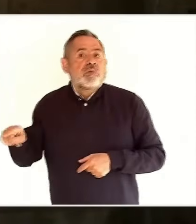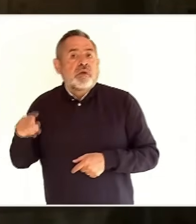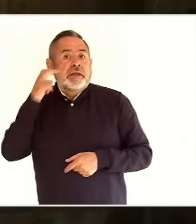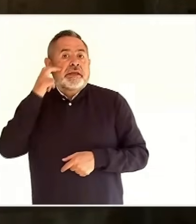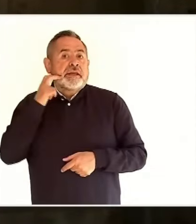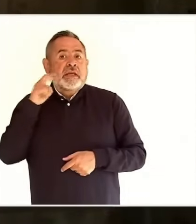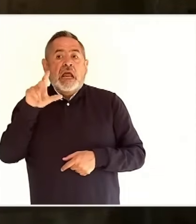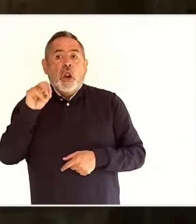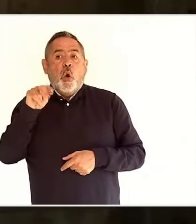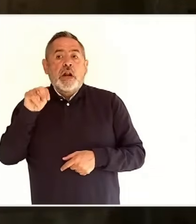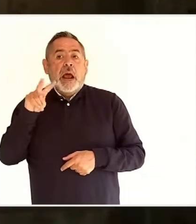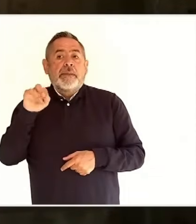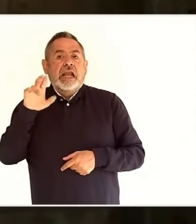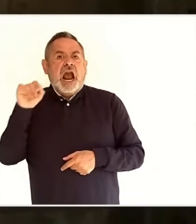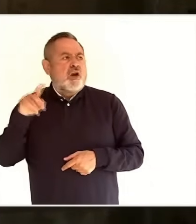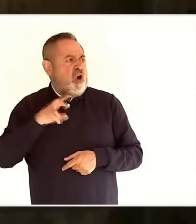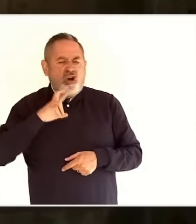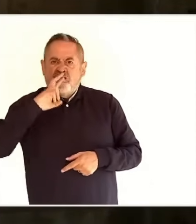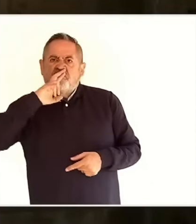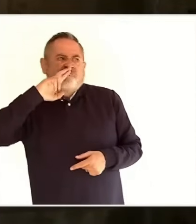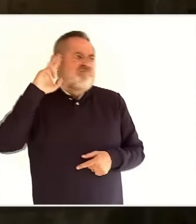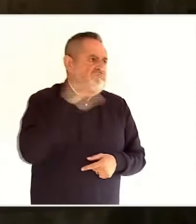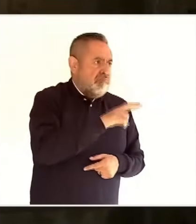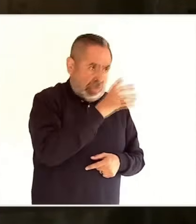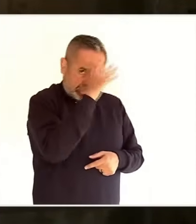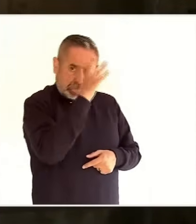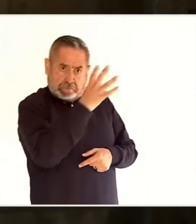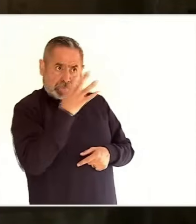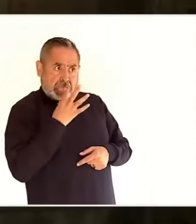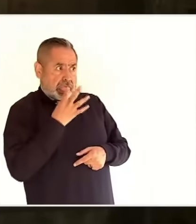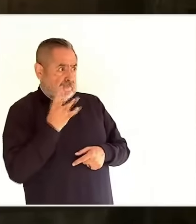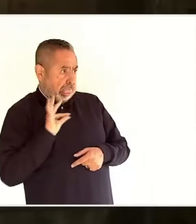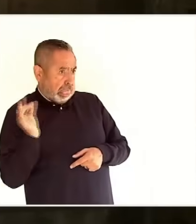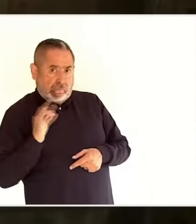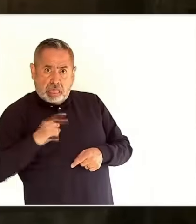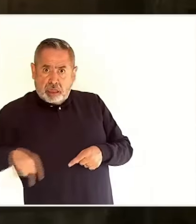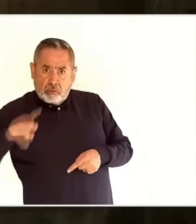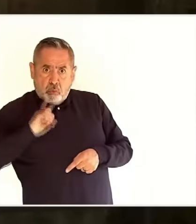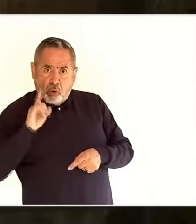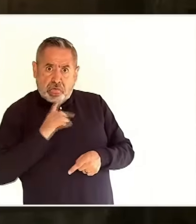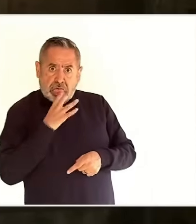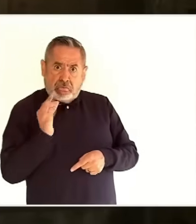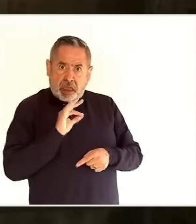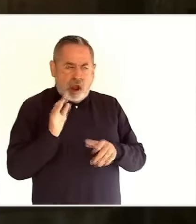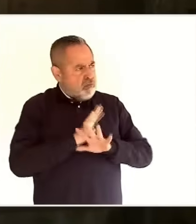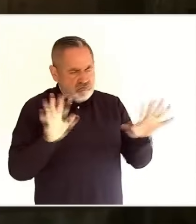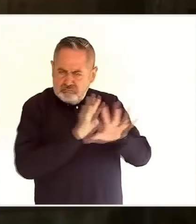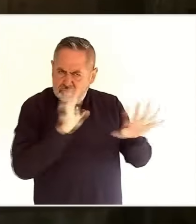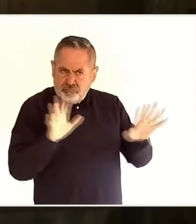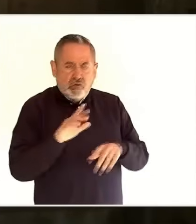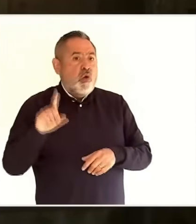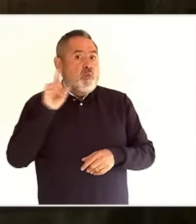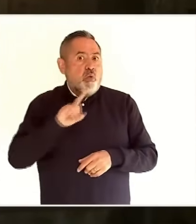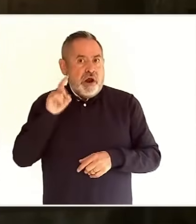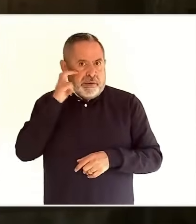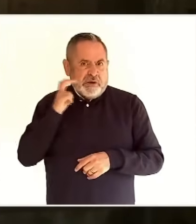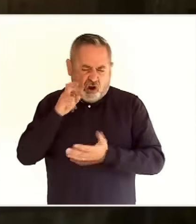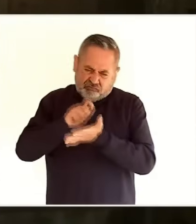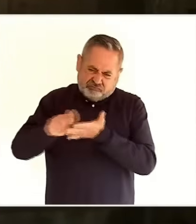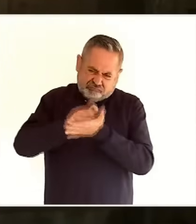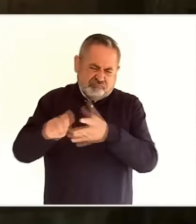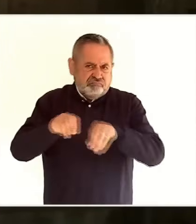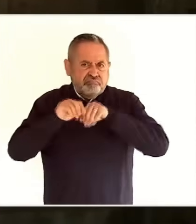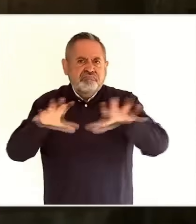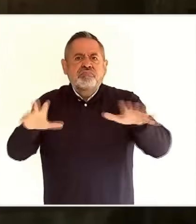firmeza ante el intento de minimizar la participación femenina. Escribió: en todas